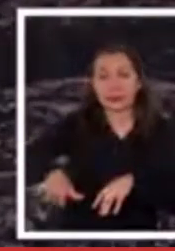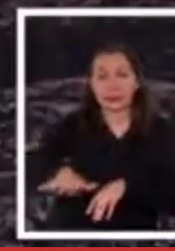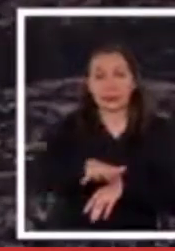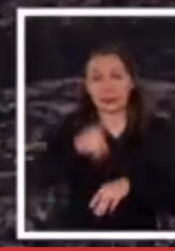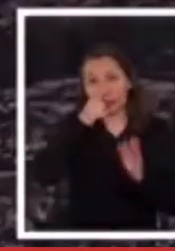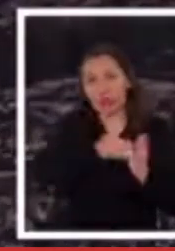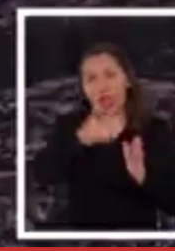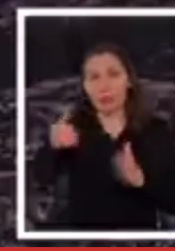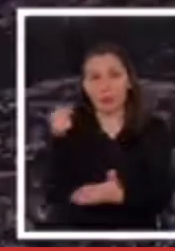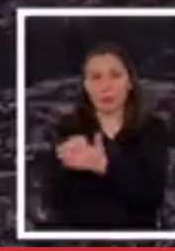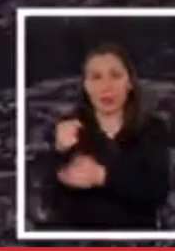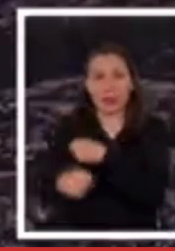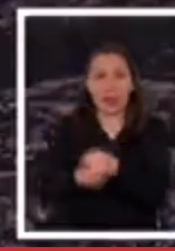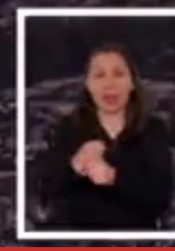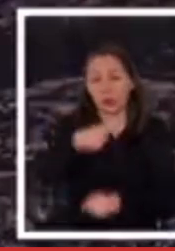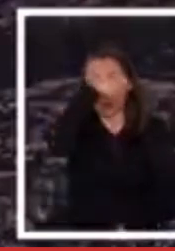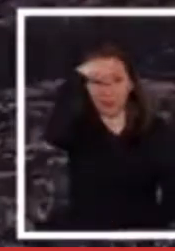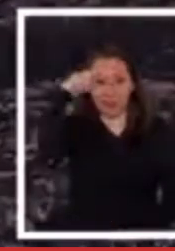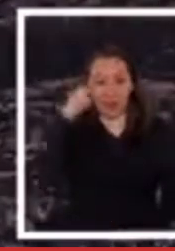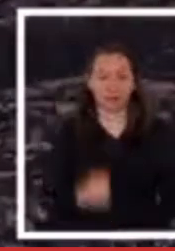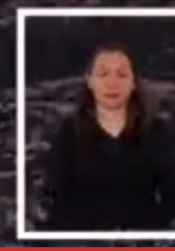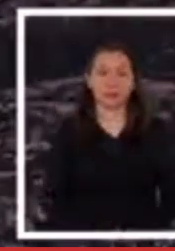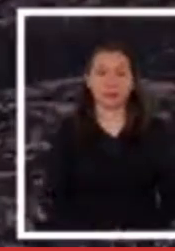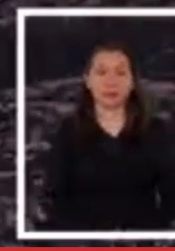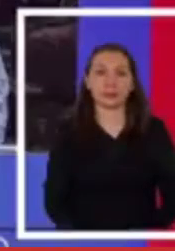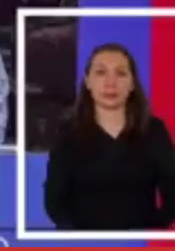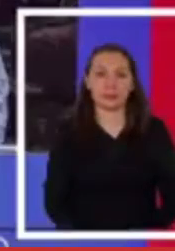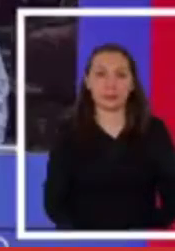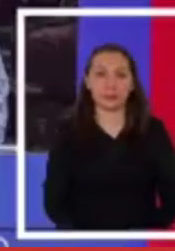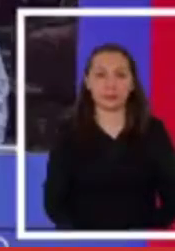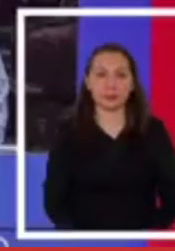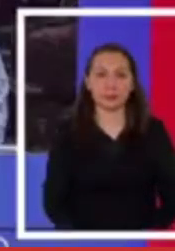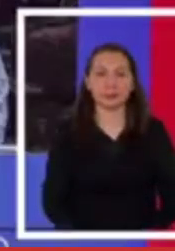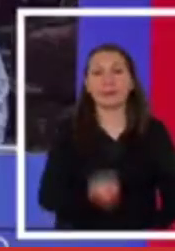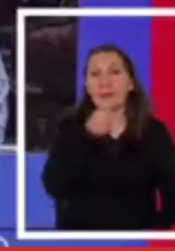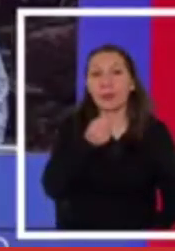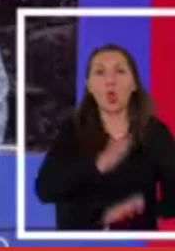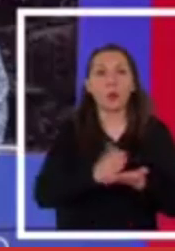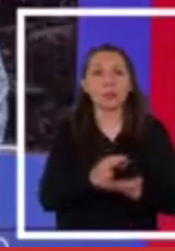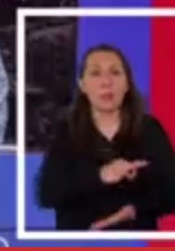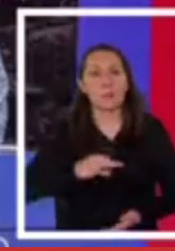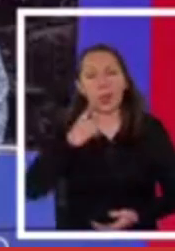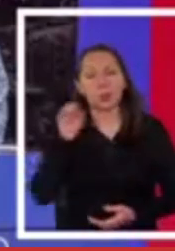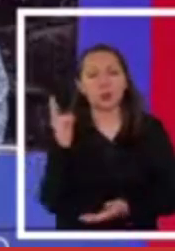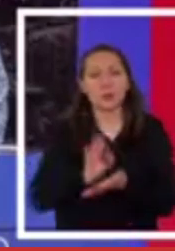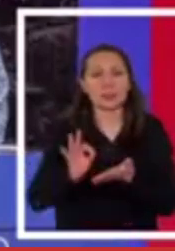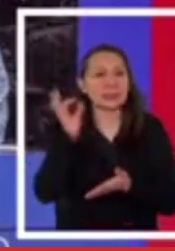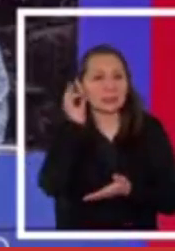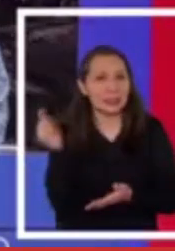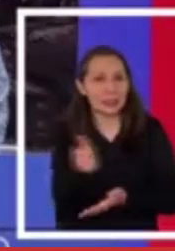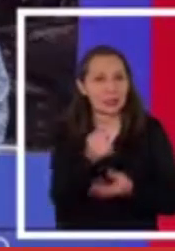los en el periodo de fin de año y del verano cómo está ministro subsecretarias muy buenos